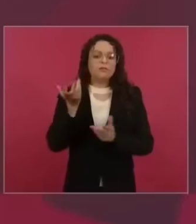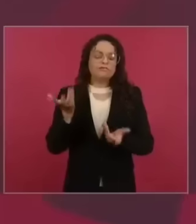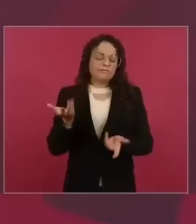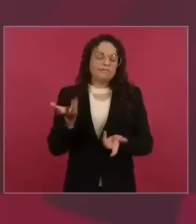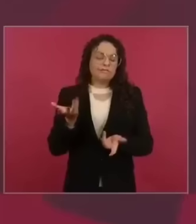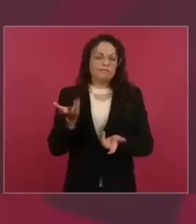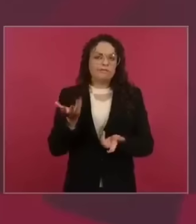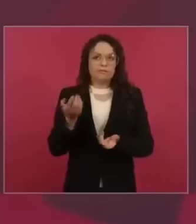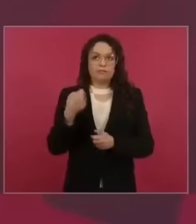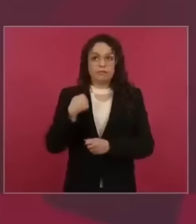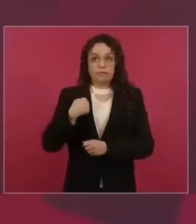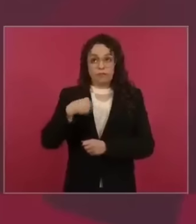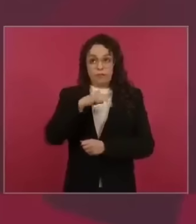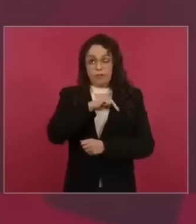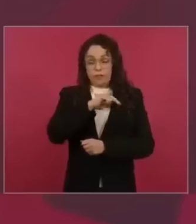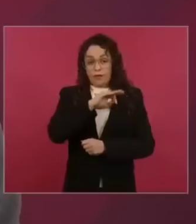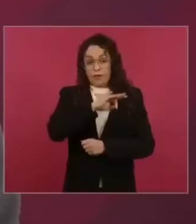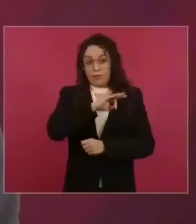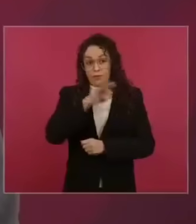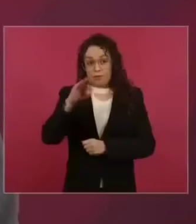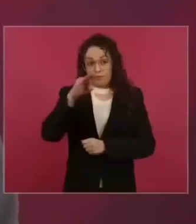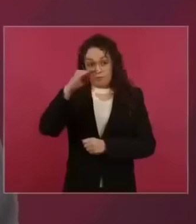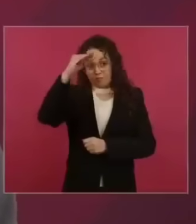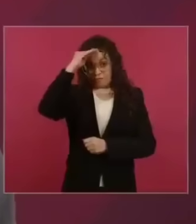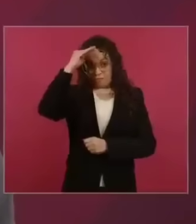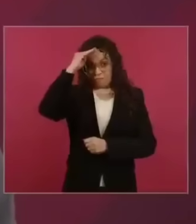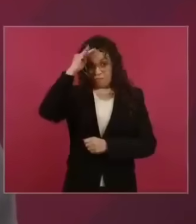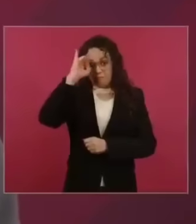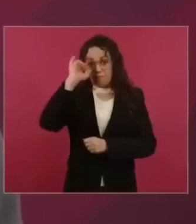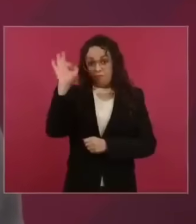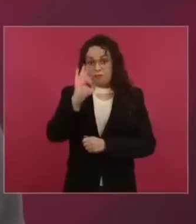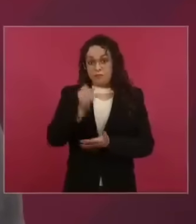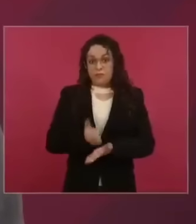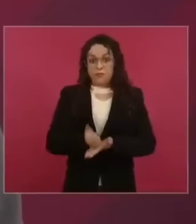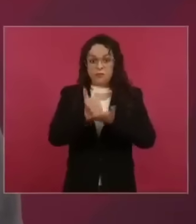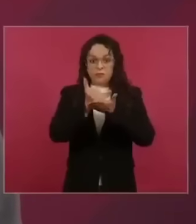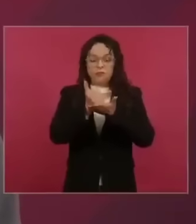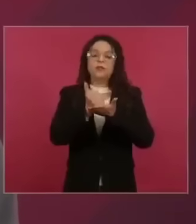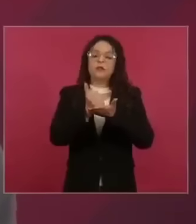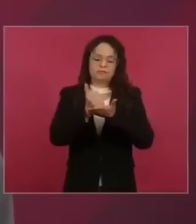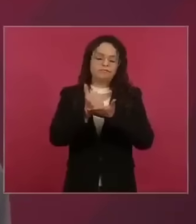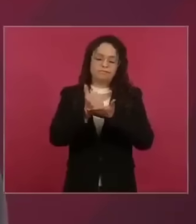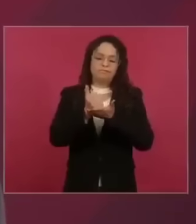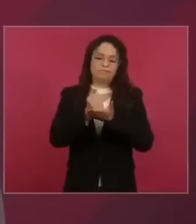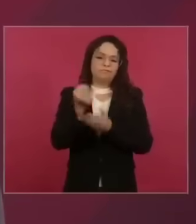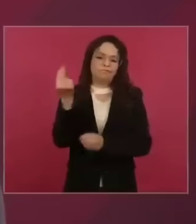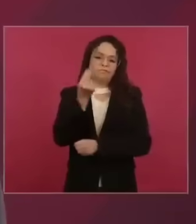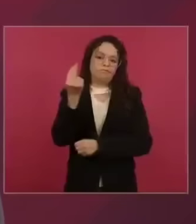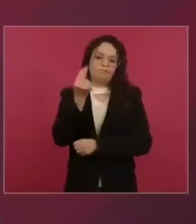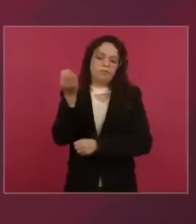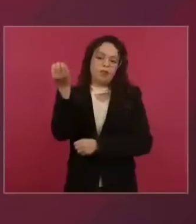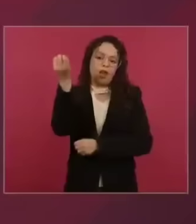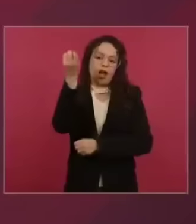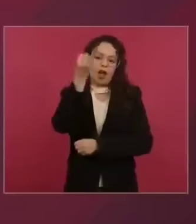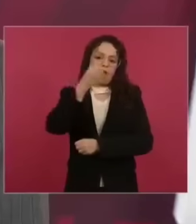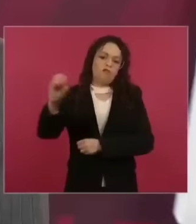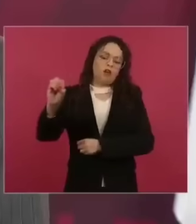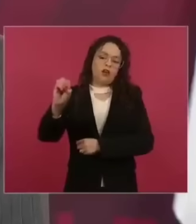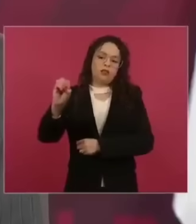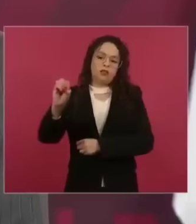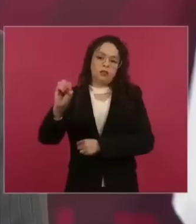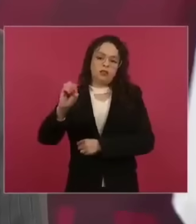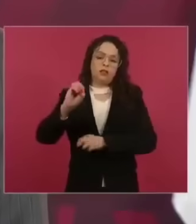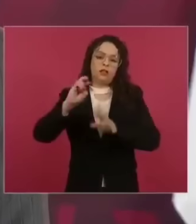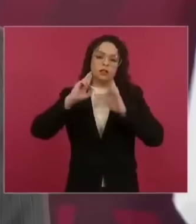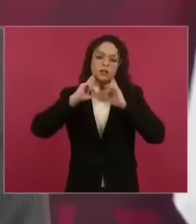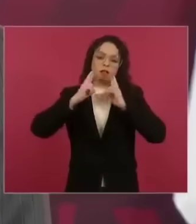de silencio Felipe Calderón reunió a la prensa para que ya no hablara de la violencia para dar una buena imagen de México y